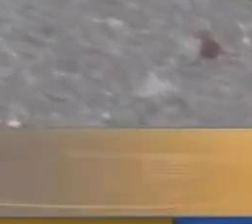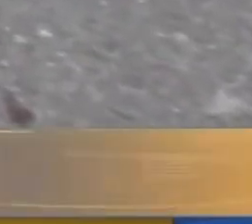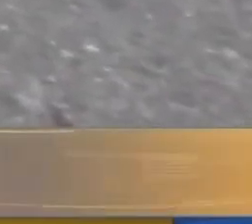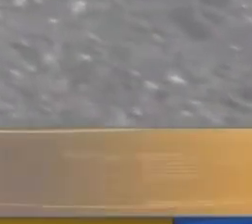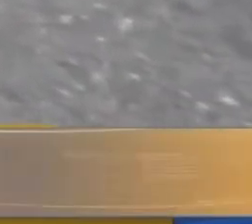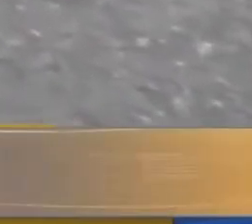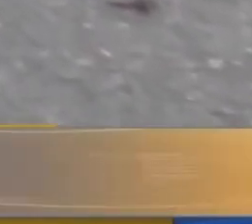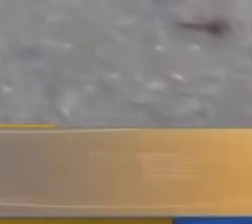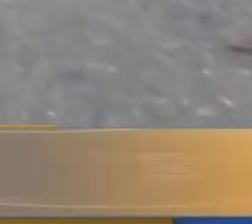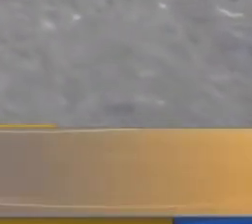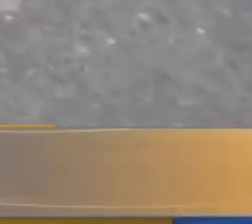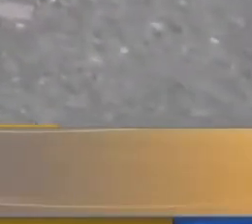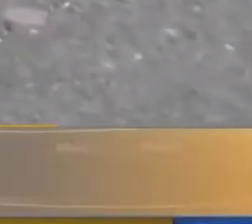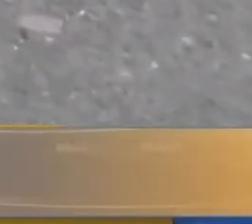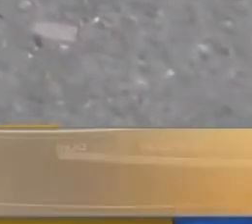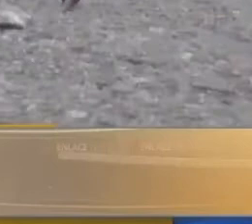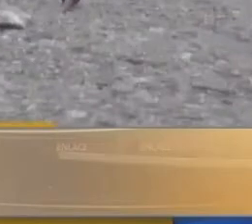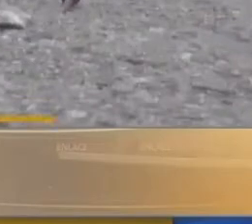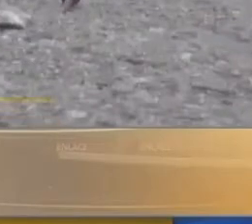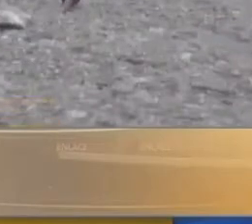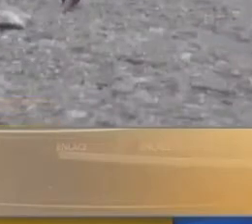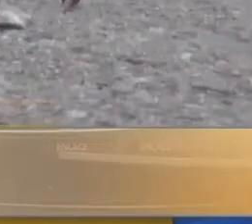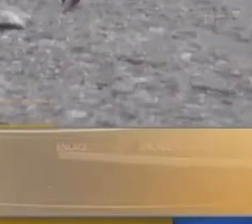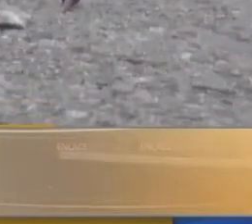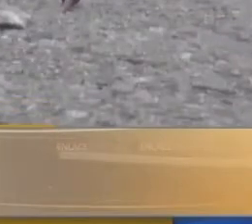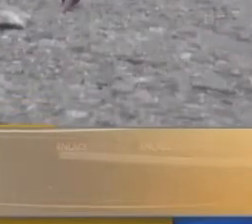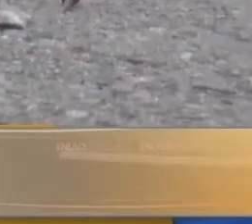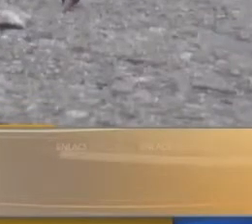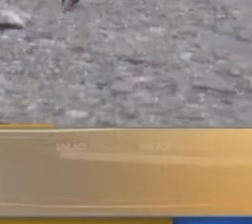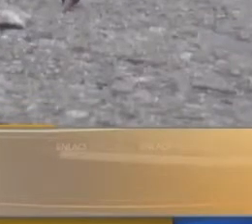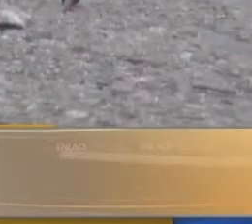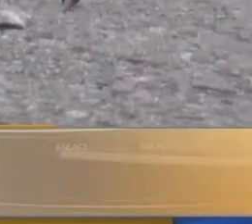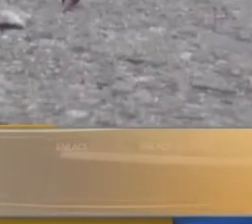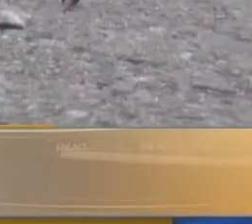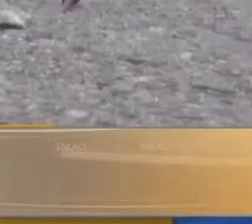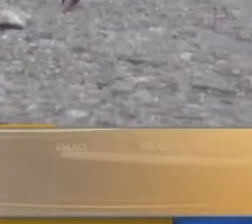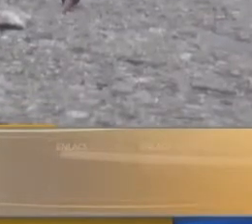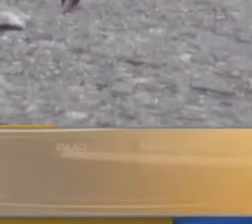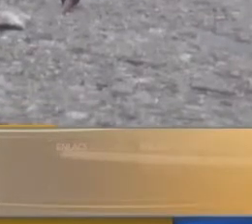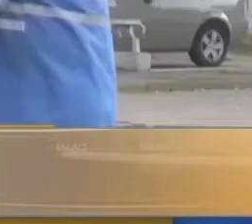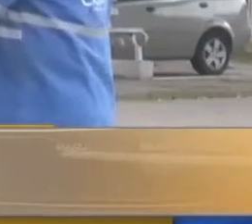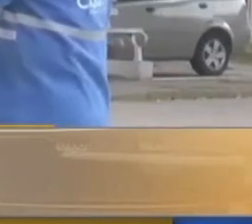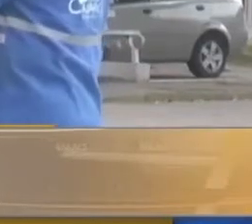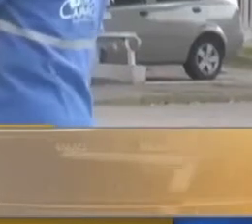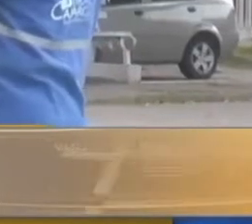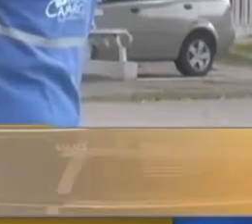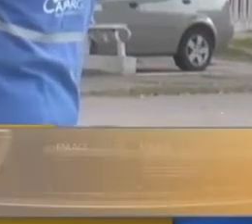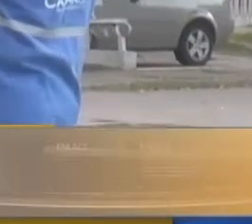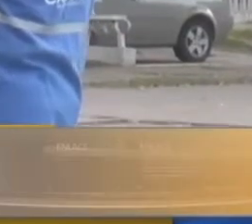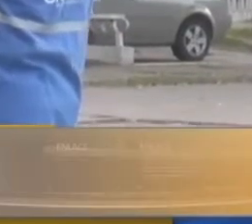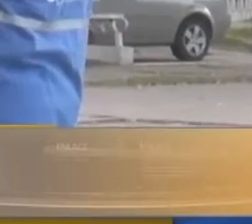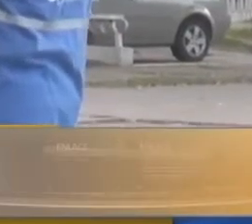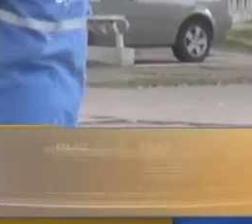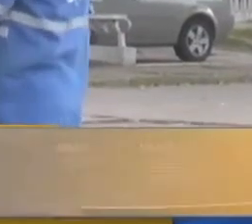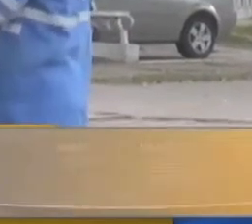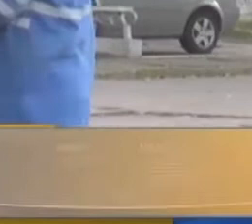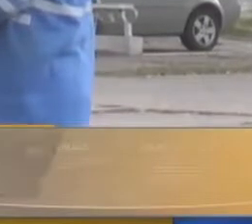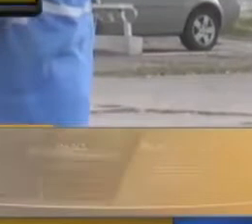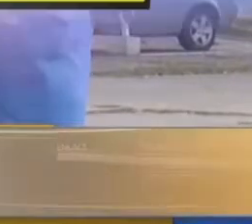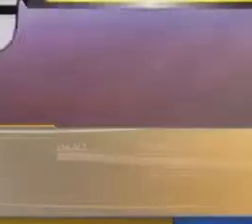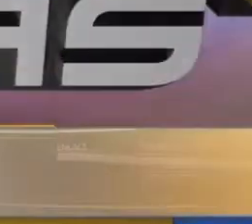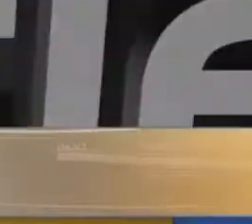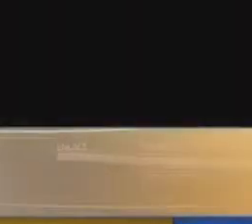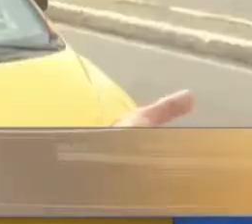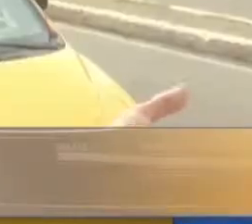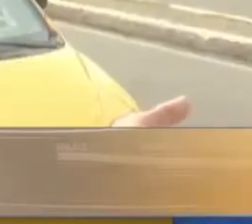Con una buena cantidad de tachuelas amaneció el sector del Parque Camilo Torres en la Bahía de Buses Intermunicipales. Transportadores informales acusan a taxistas por